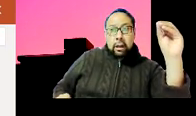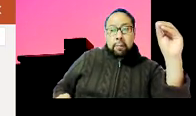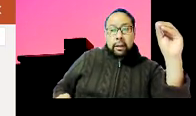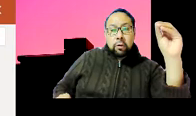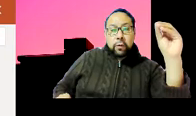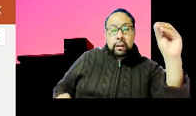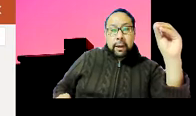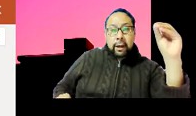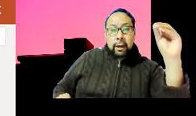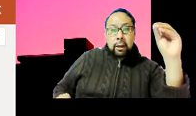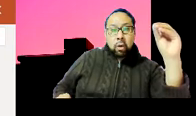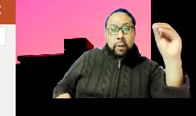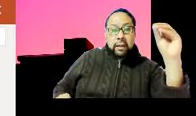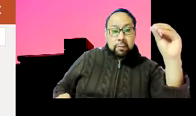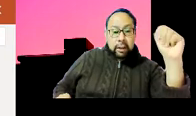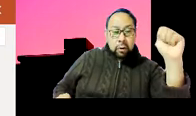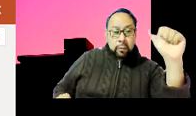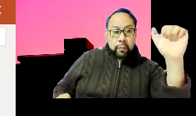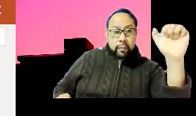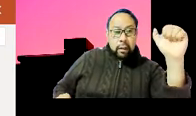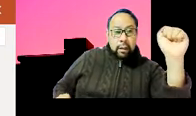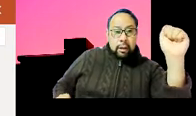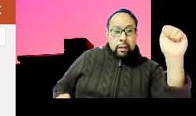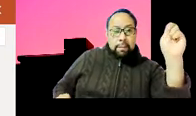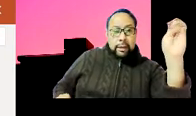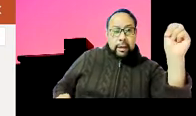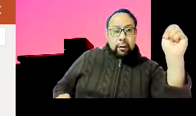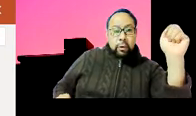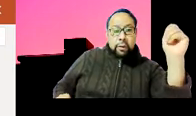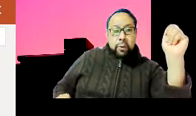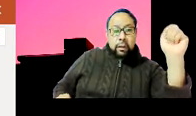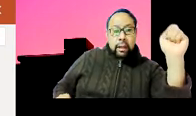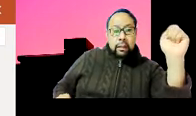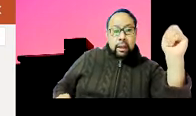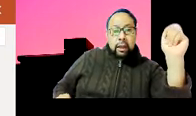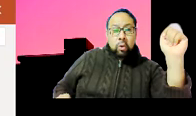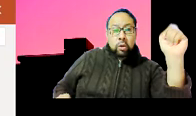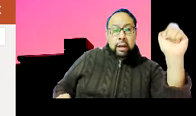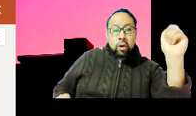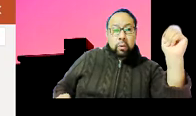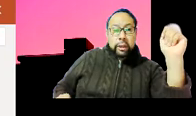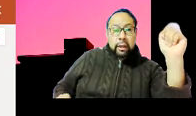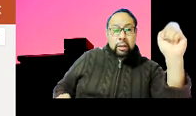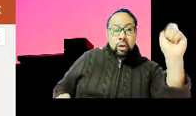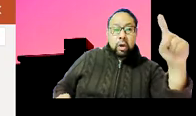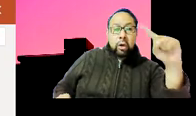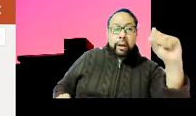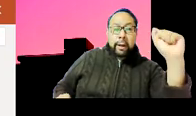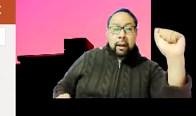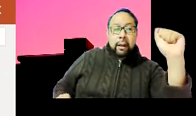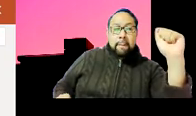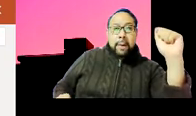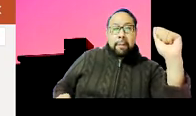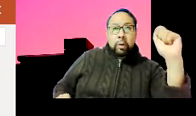vamos a tener mayor fuerza para el convencimiento. También es muy importante el uso de la comunicación